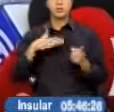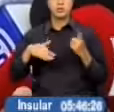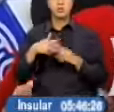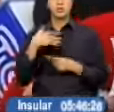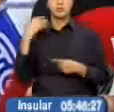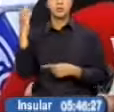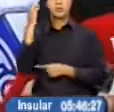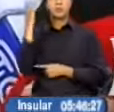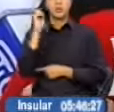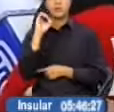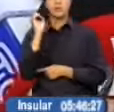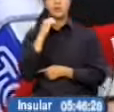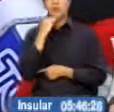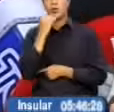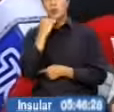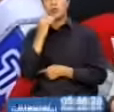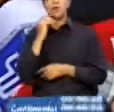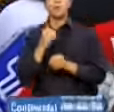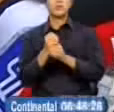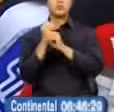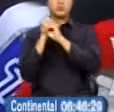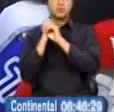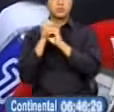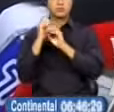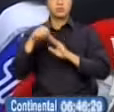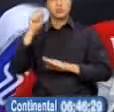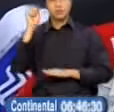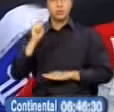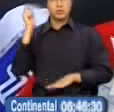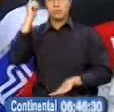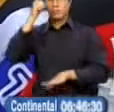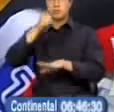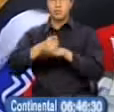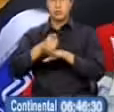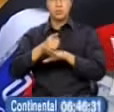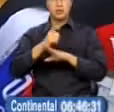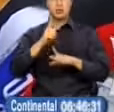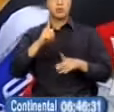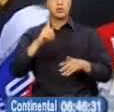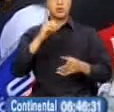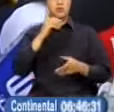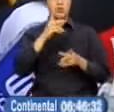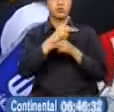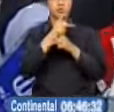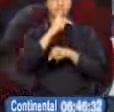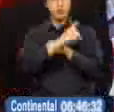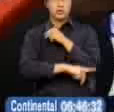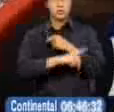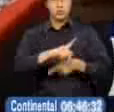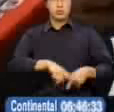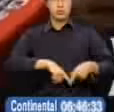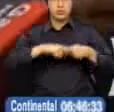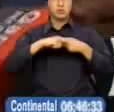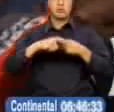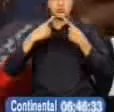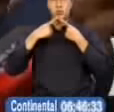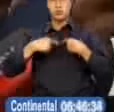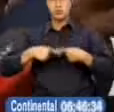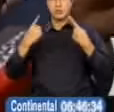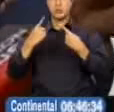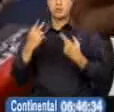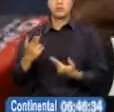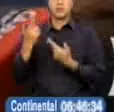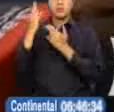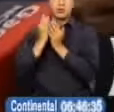emergente o la calamidad que lo obligaba a la jueza a ordenar esa suspensión de la resolución del consejo de disciplina más quiero ratificar que en la